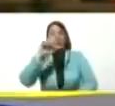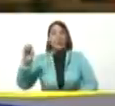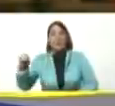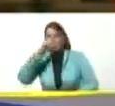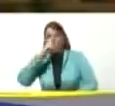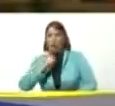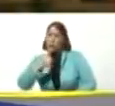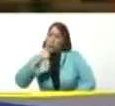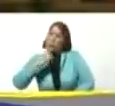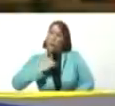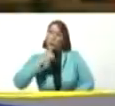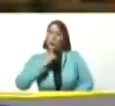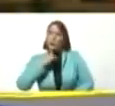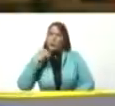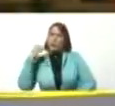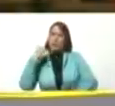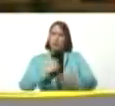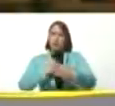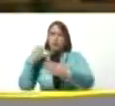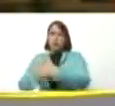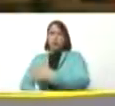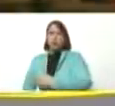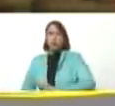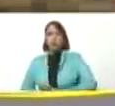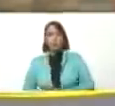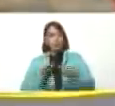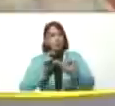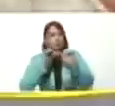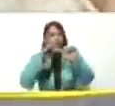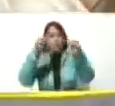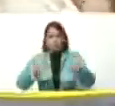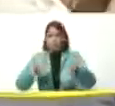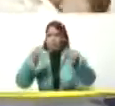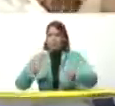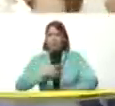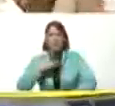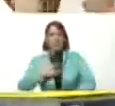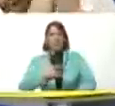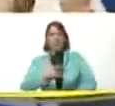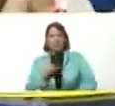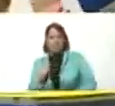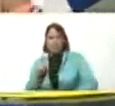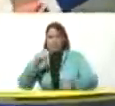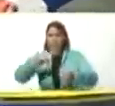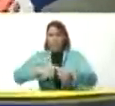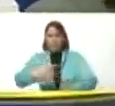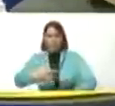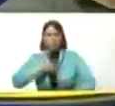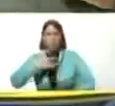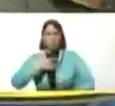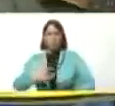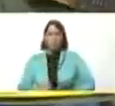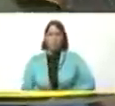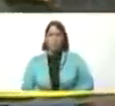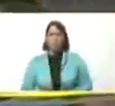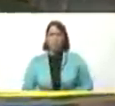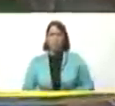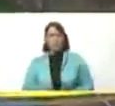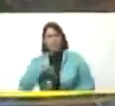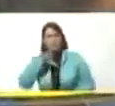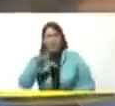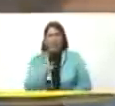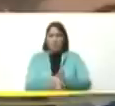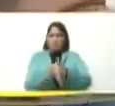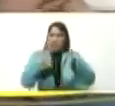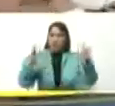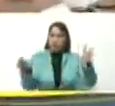de resistencia, de batalla permanente. Sentirse parte de una patria